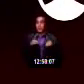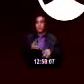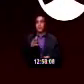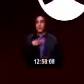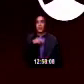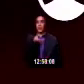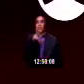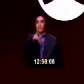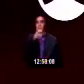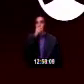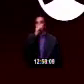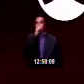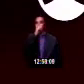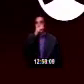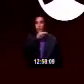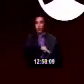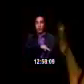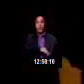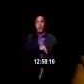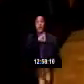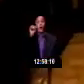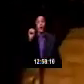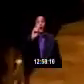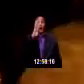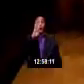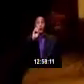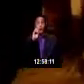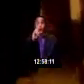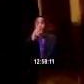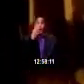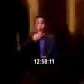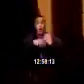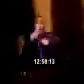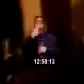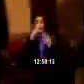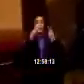Metropolitana de Tránsito en Quito y Jacobo Bucaram Pule. María Gabriela Castro, TC Televisión.